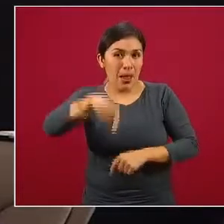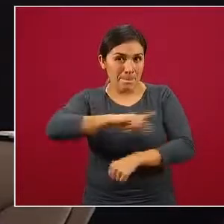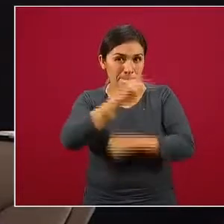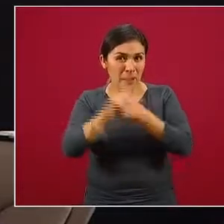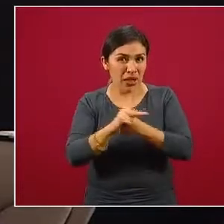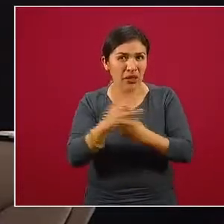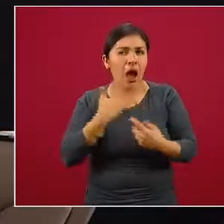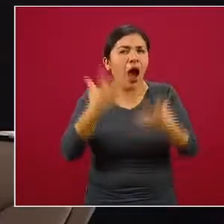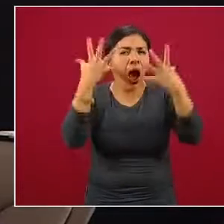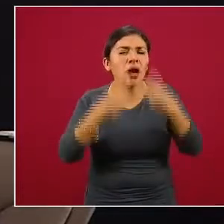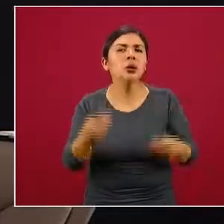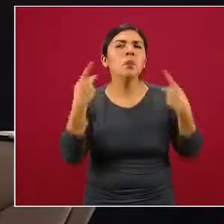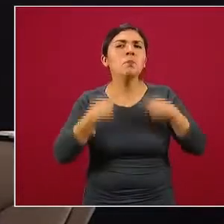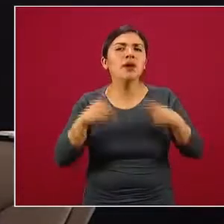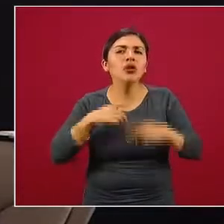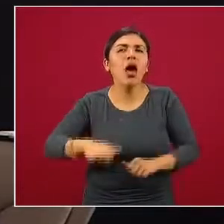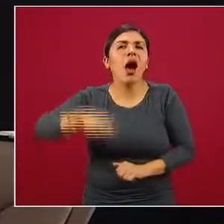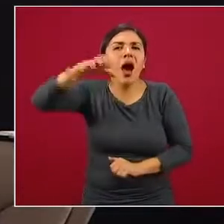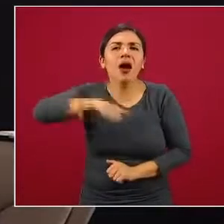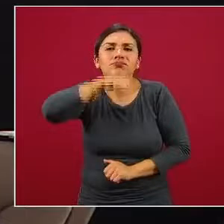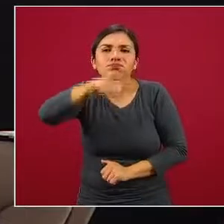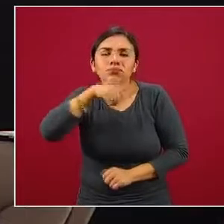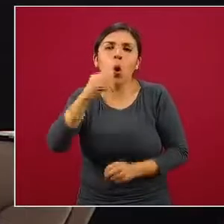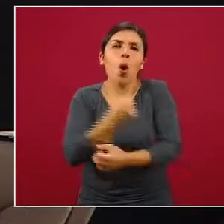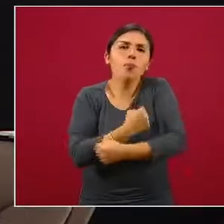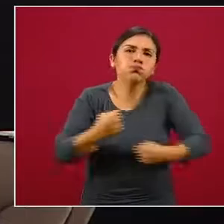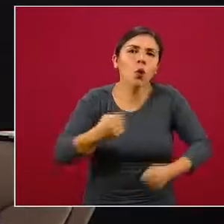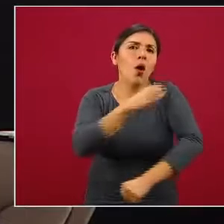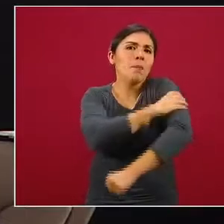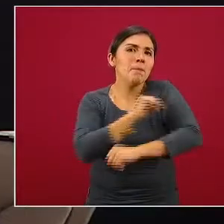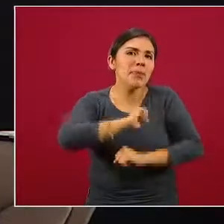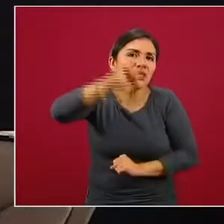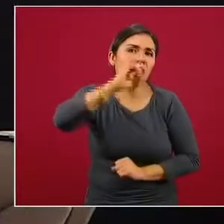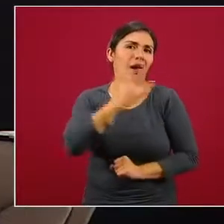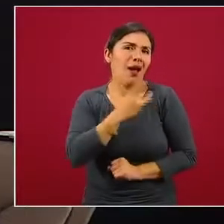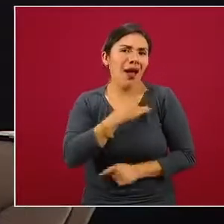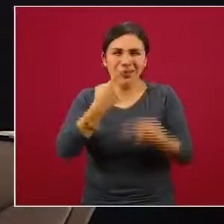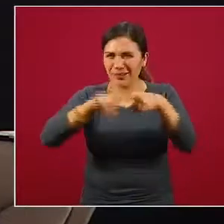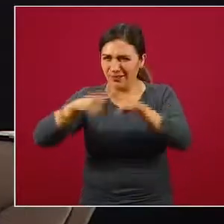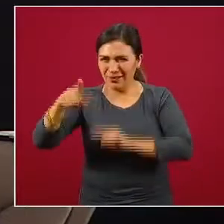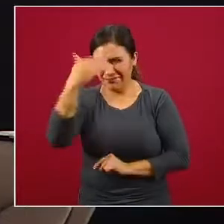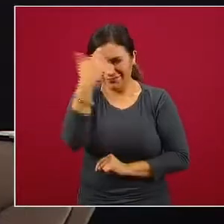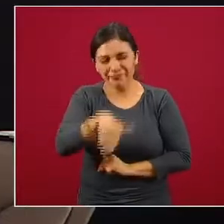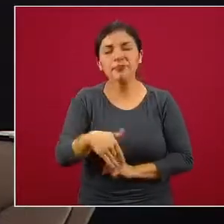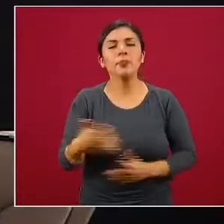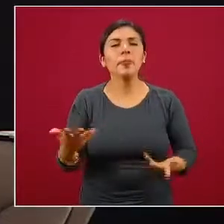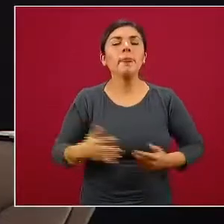diabética, adulto mayor, obesa y demás. Digamos,